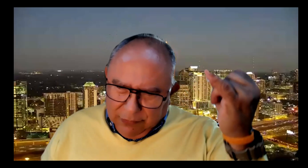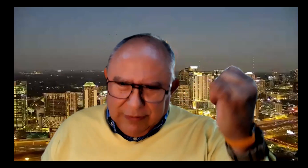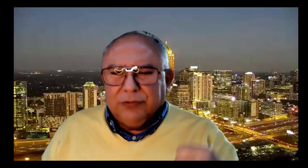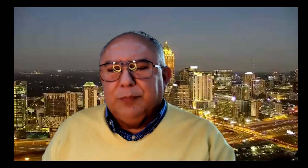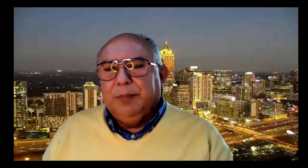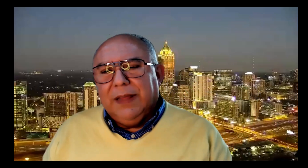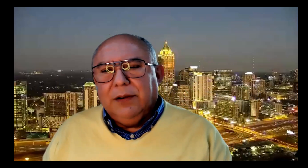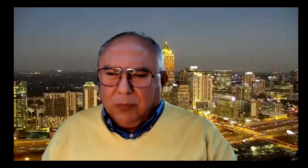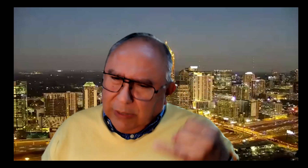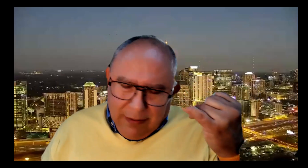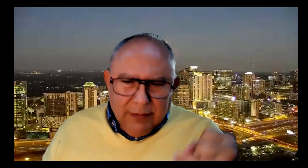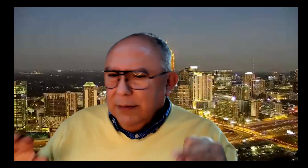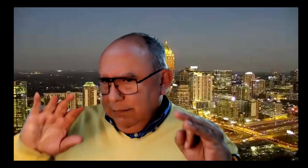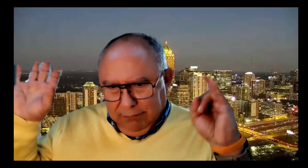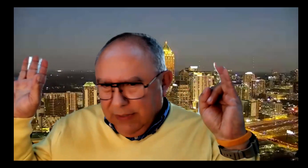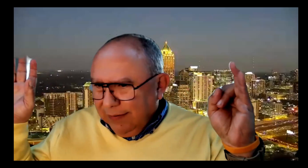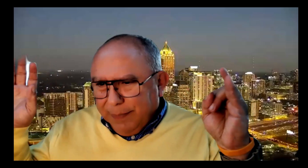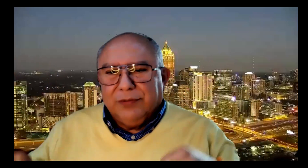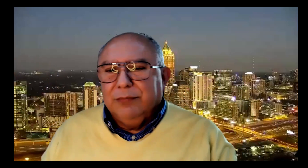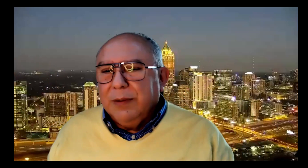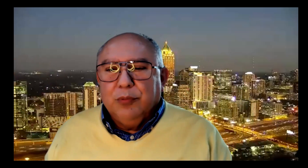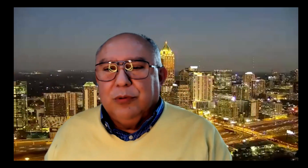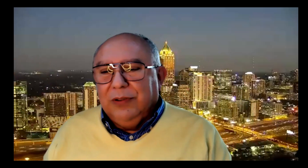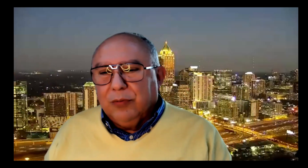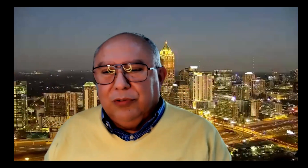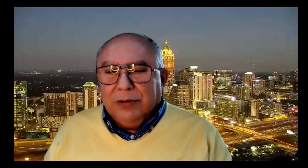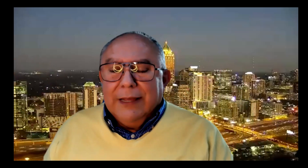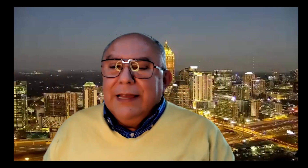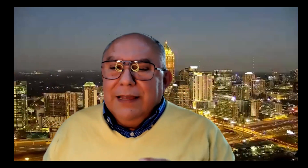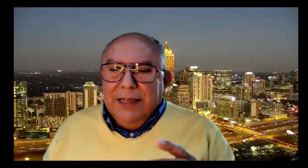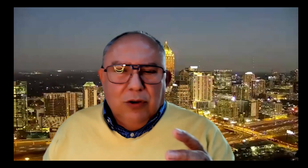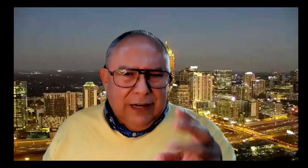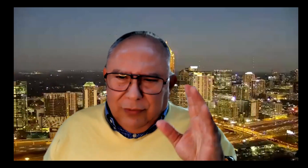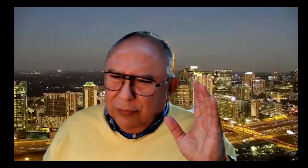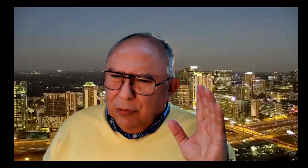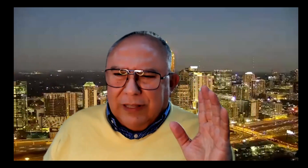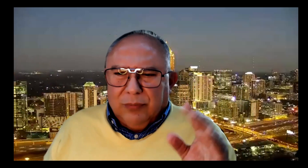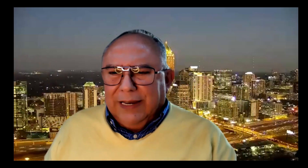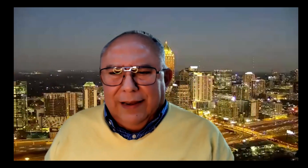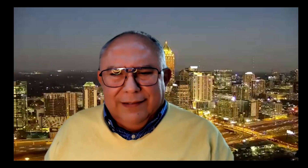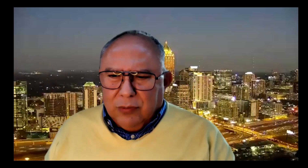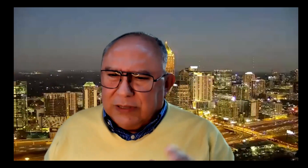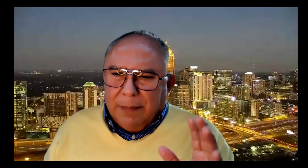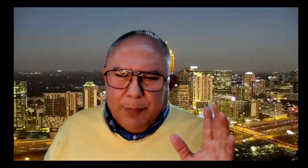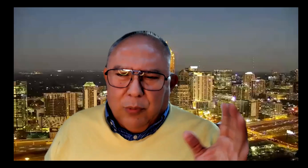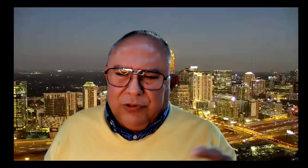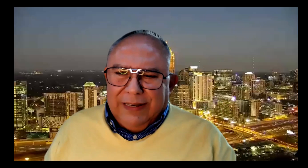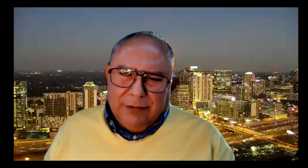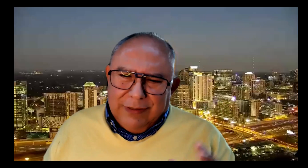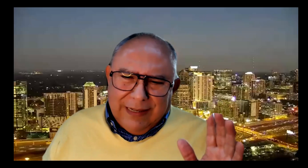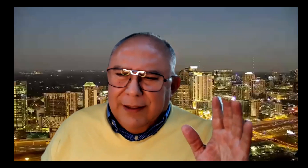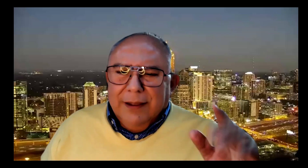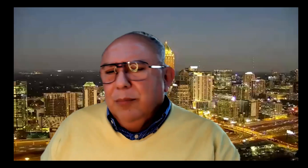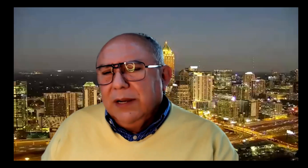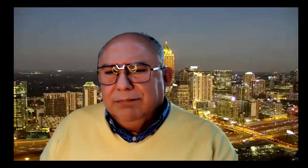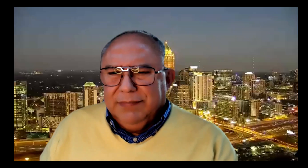muy amigo de los propietarios, ok, mis respetos, no hay punto de discusión. Y otras dos notas sobre el ejército tampoco